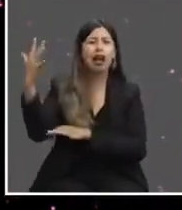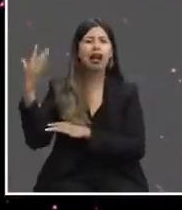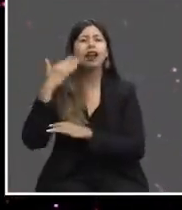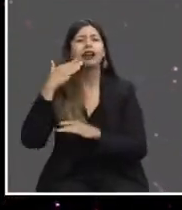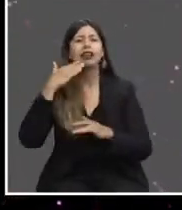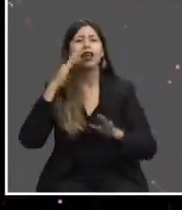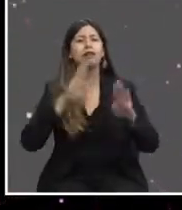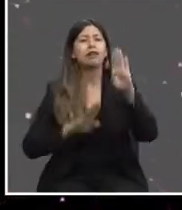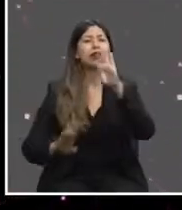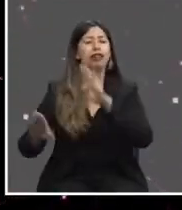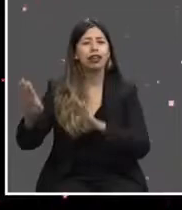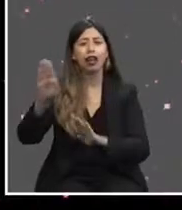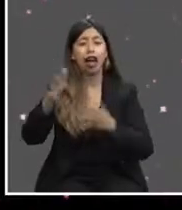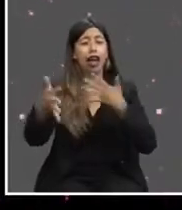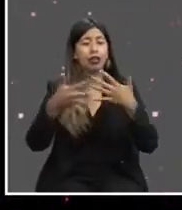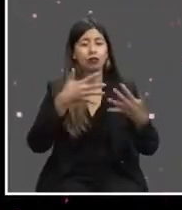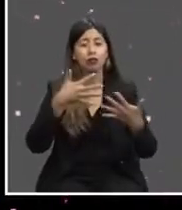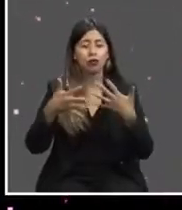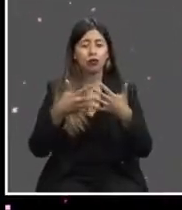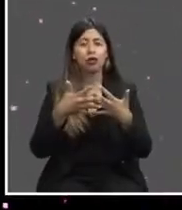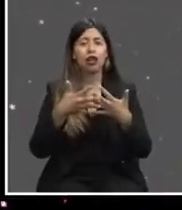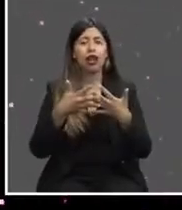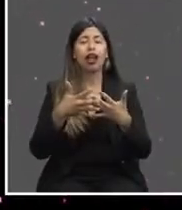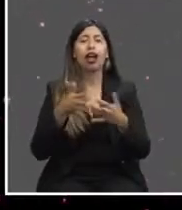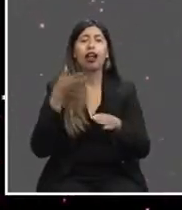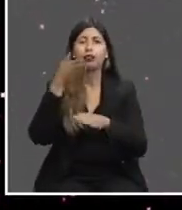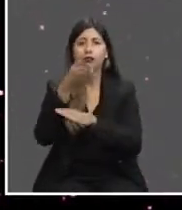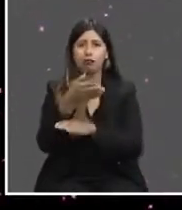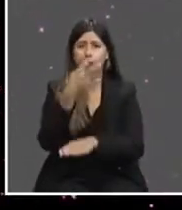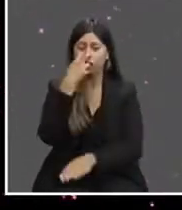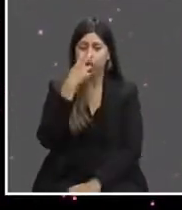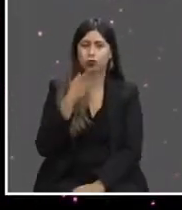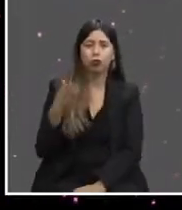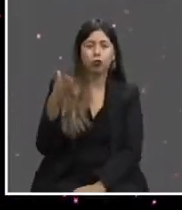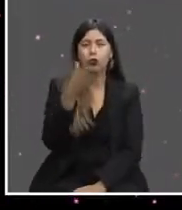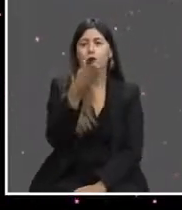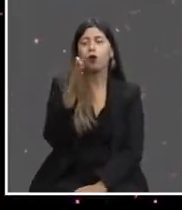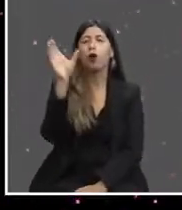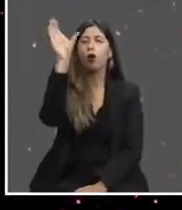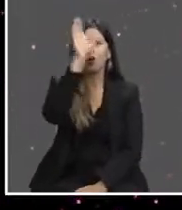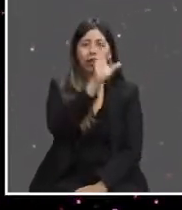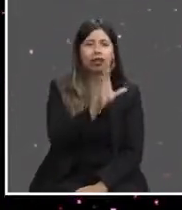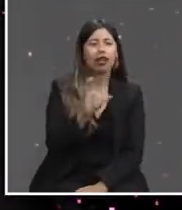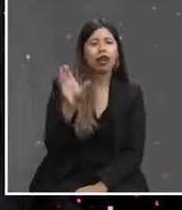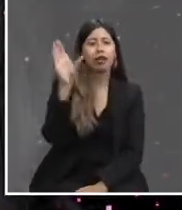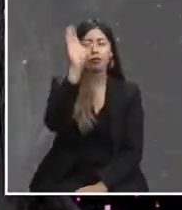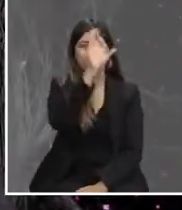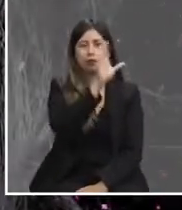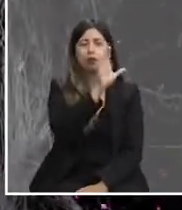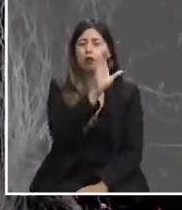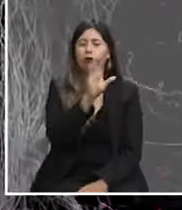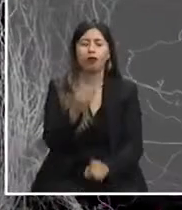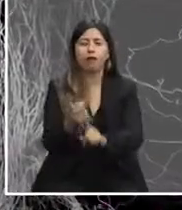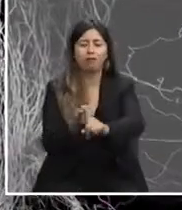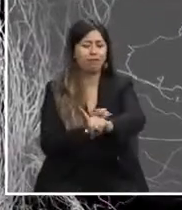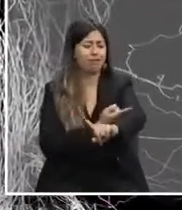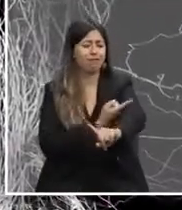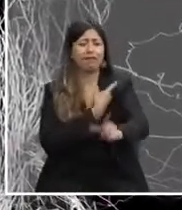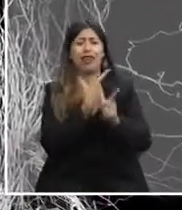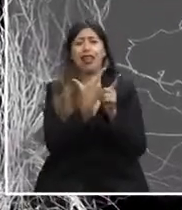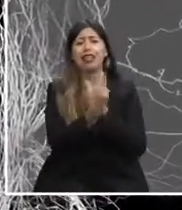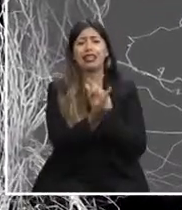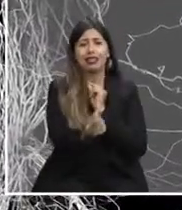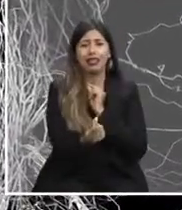volcanes, fuente de turismo, muchos, en muchos sitios, a través sobre todo de todo Chile. Pero